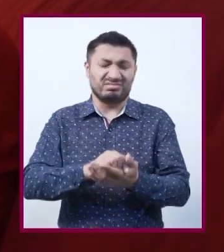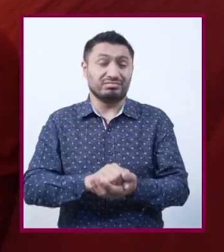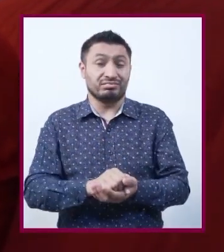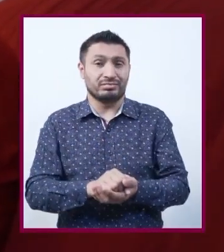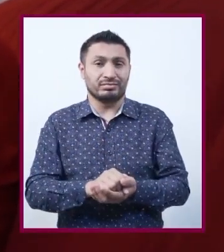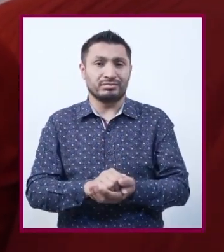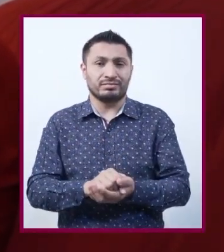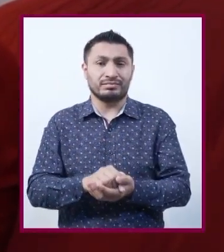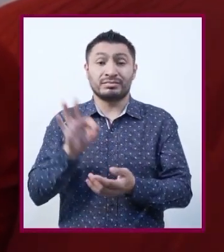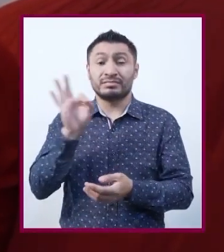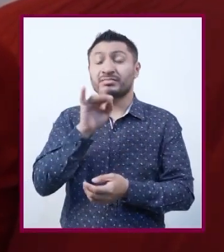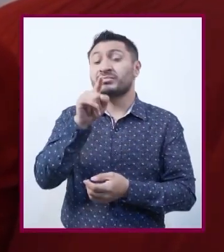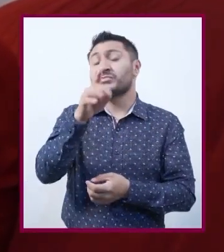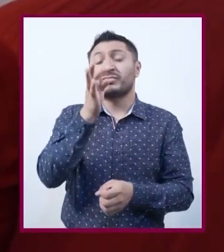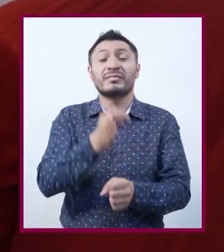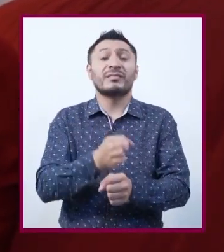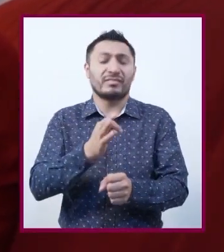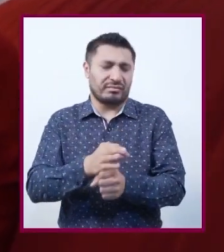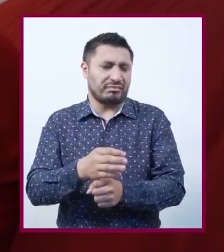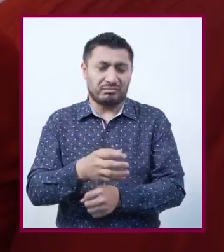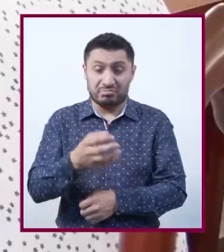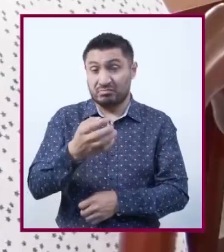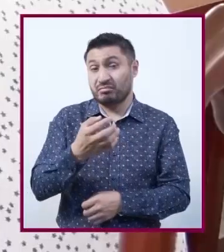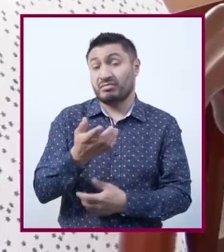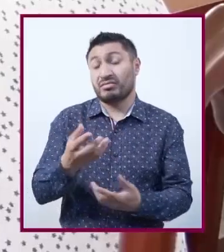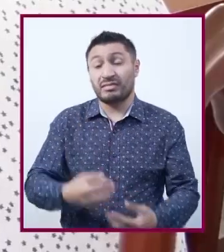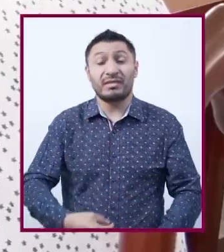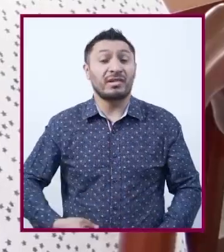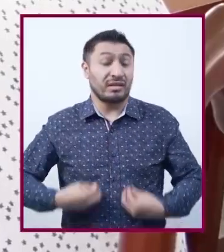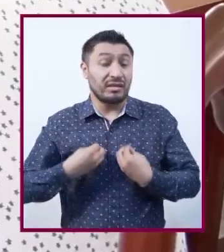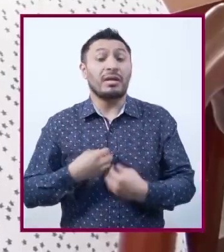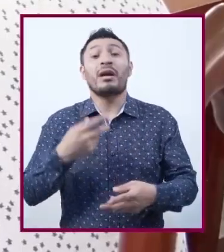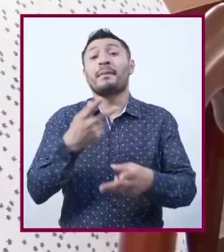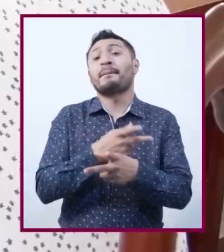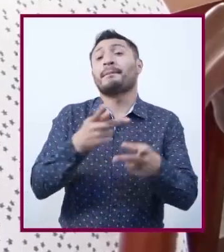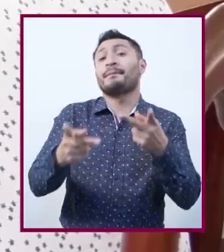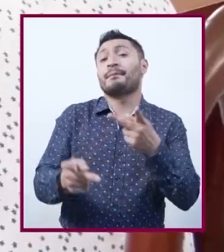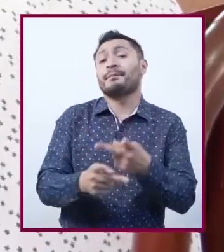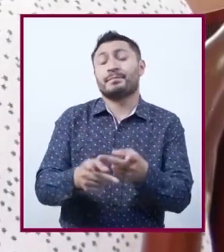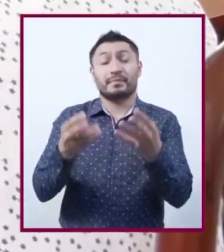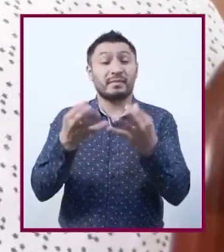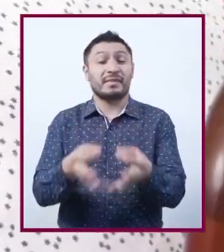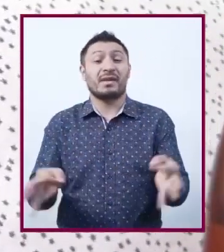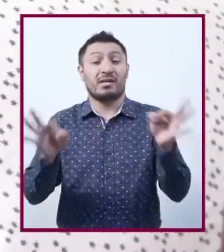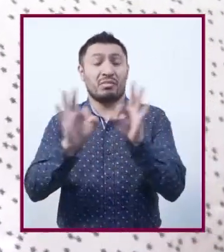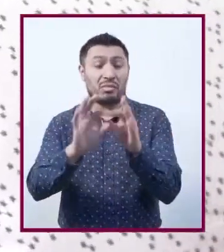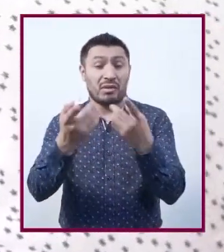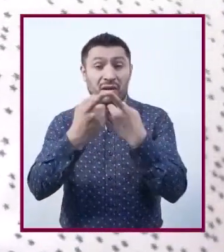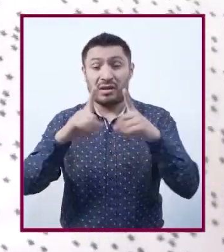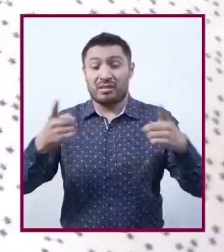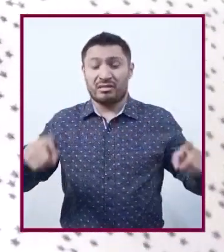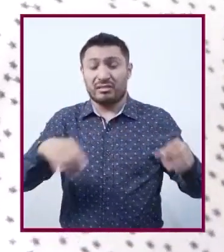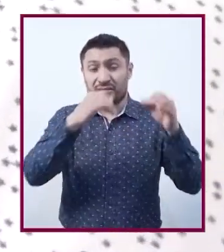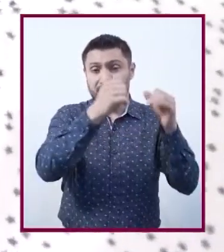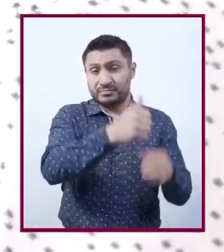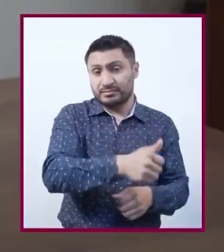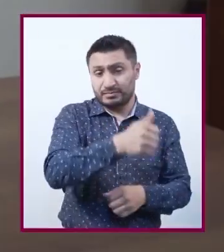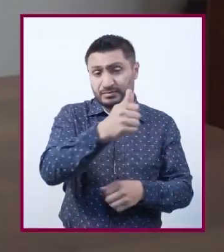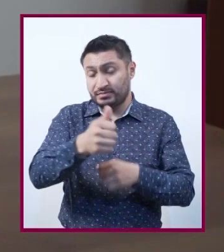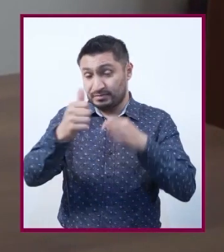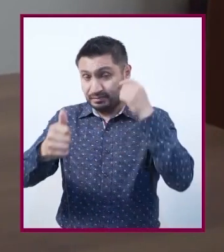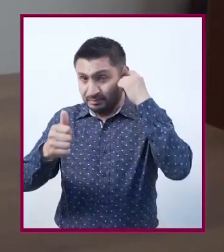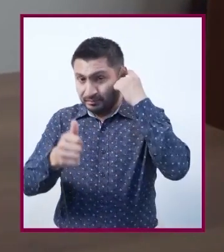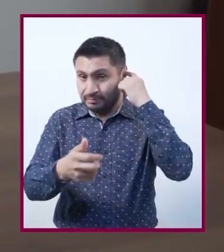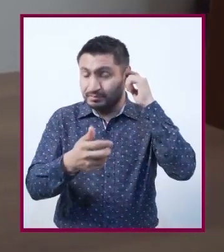Posiblemente lo estás experimentando en estos momentos. El bachillerato es una etapa fundamental en nuestro desarrollo personal.